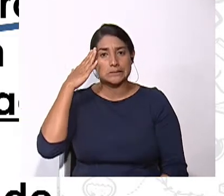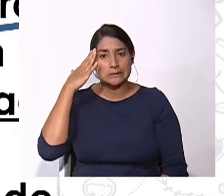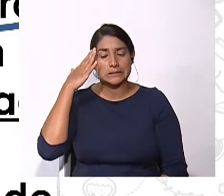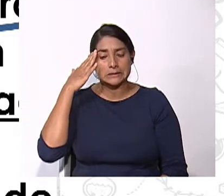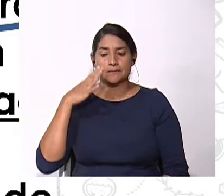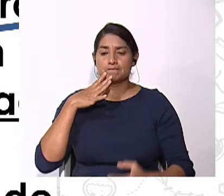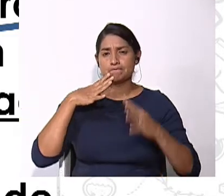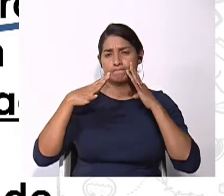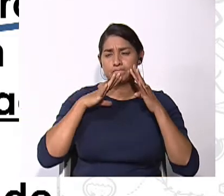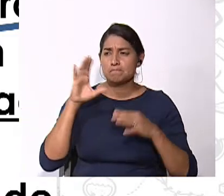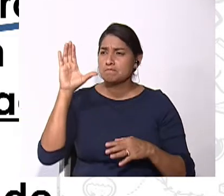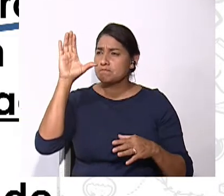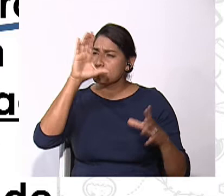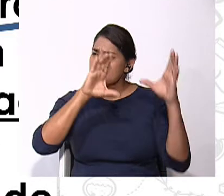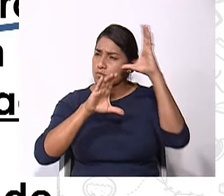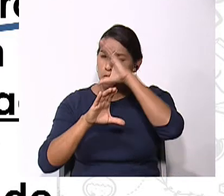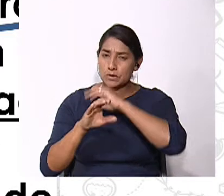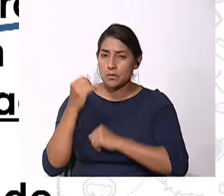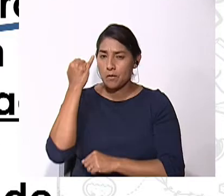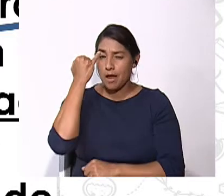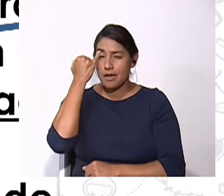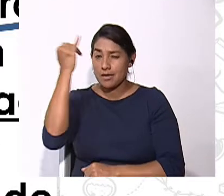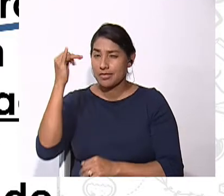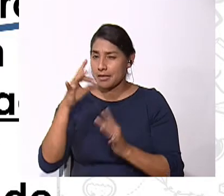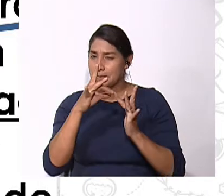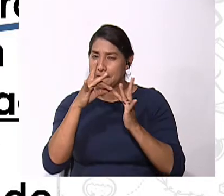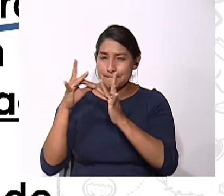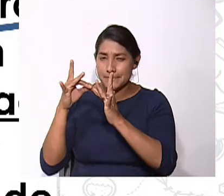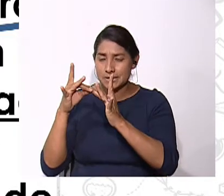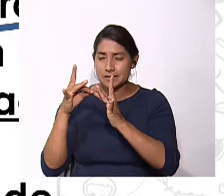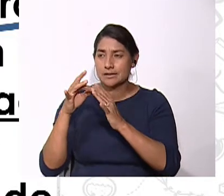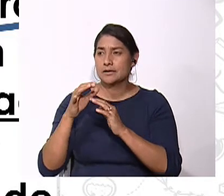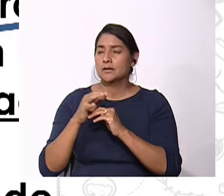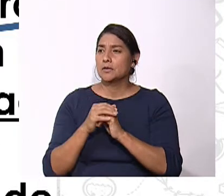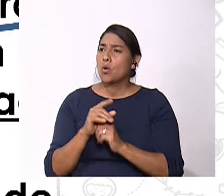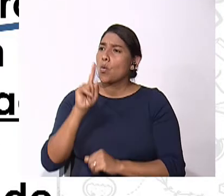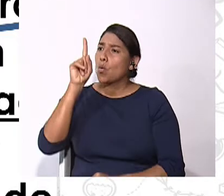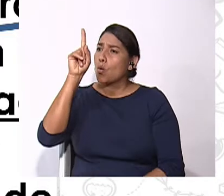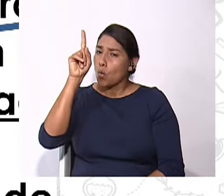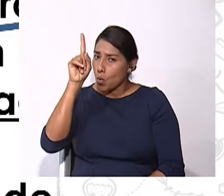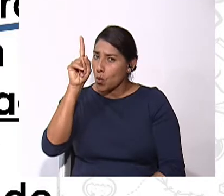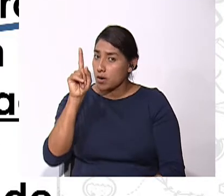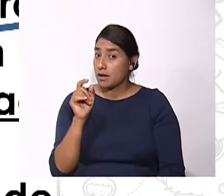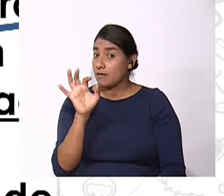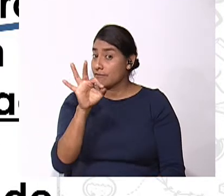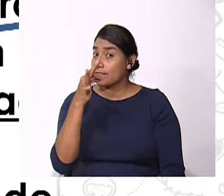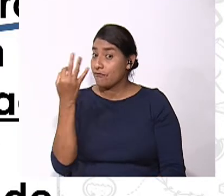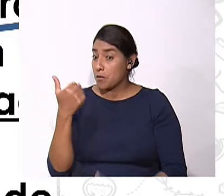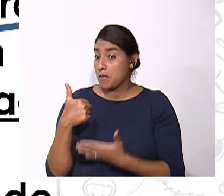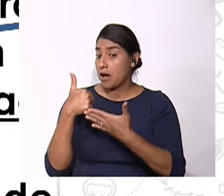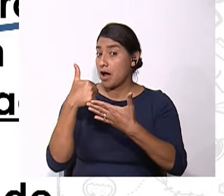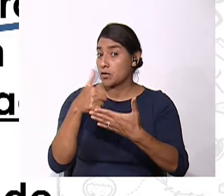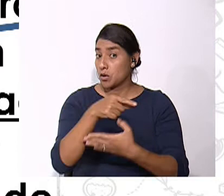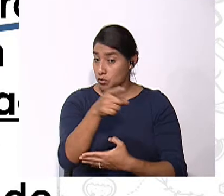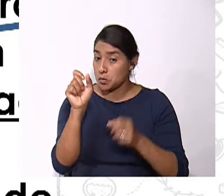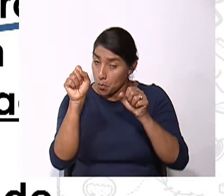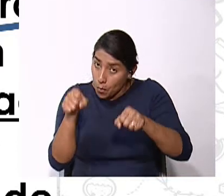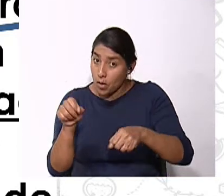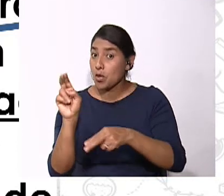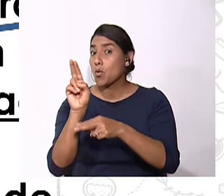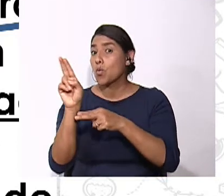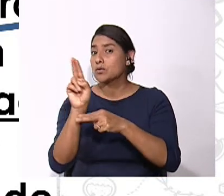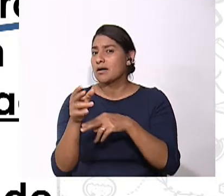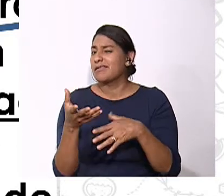de buscar la idea fundamental, una de las estrategias que yo los invito a utilizar